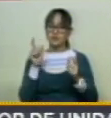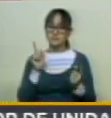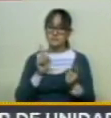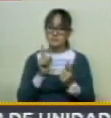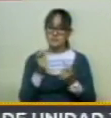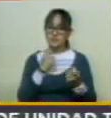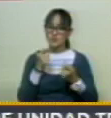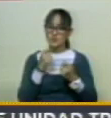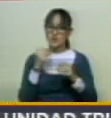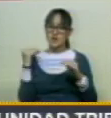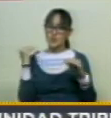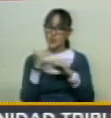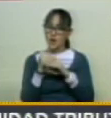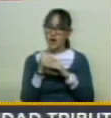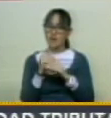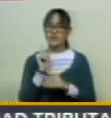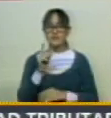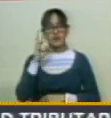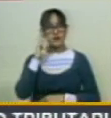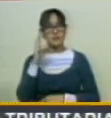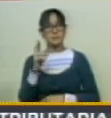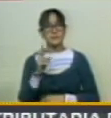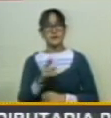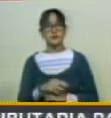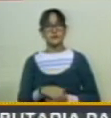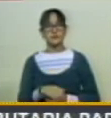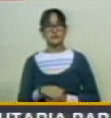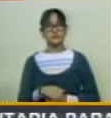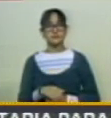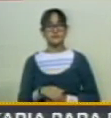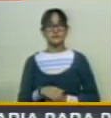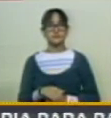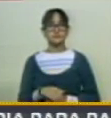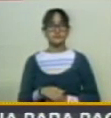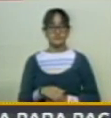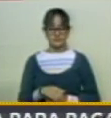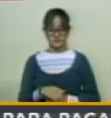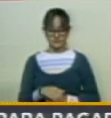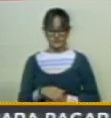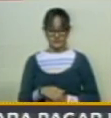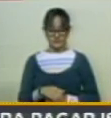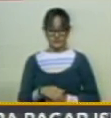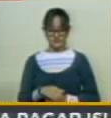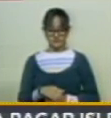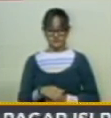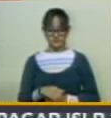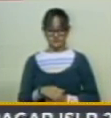respetar la igualdad de condiciones y nos están solicitando